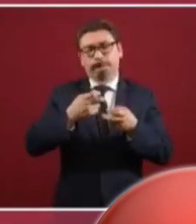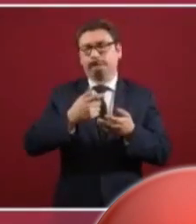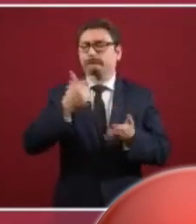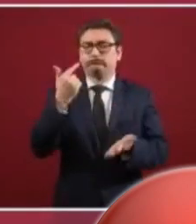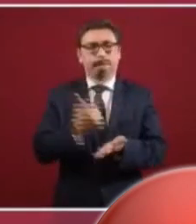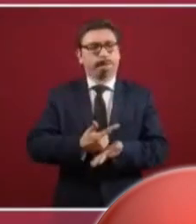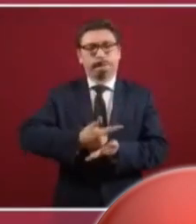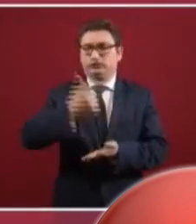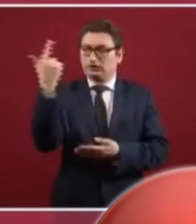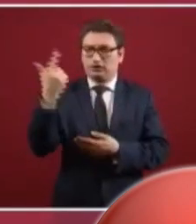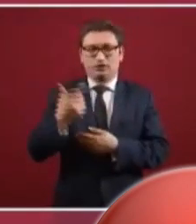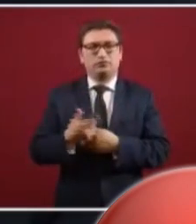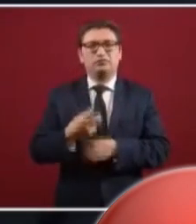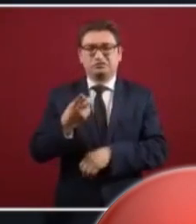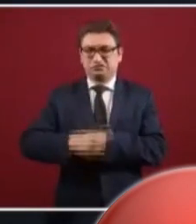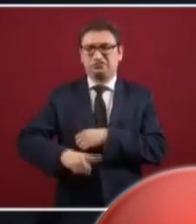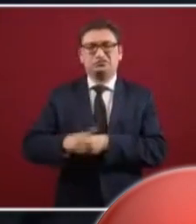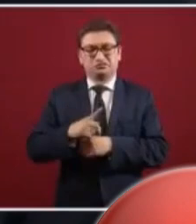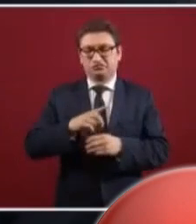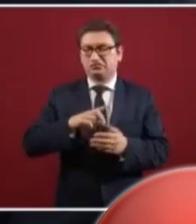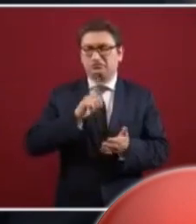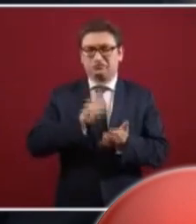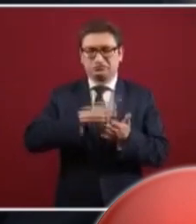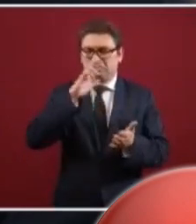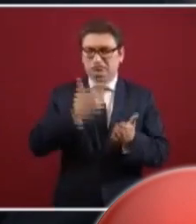que sea delito grave